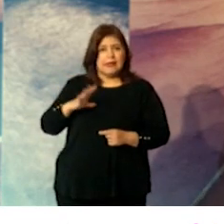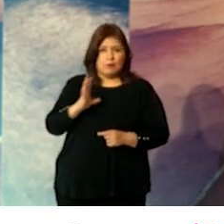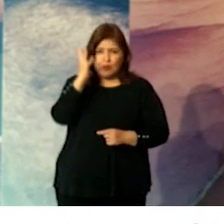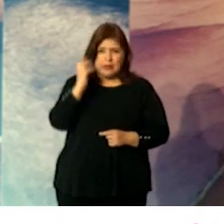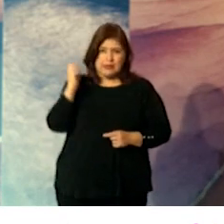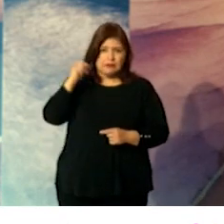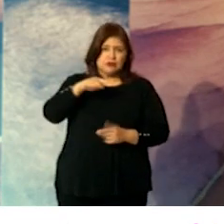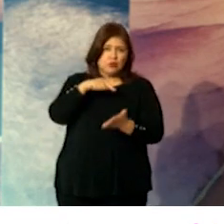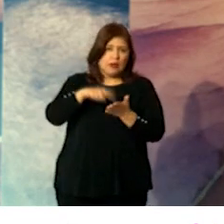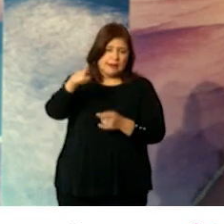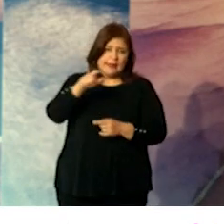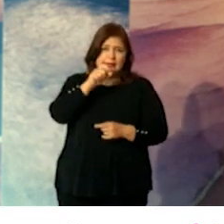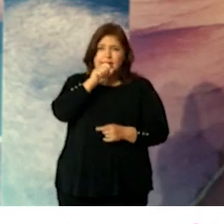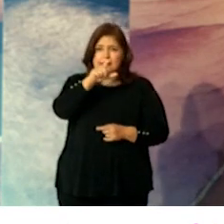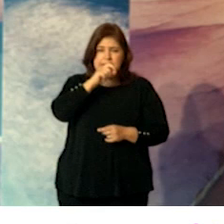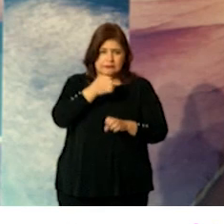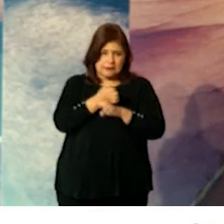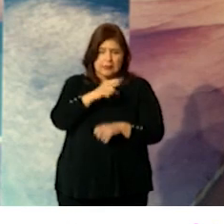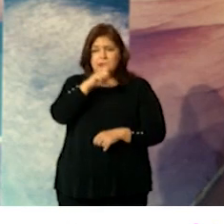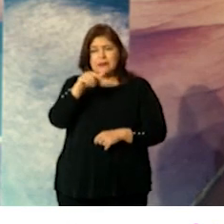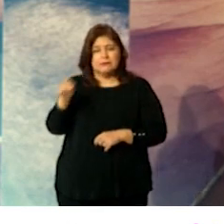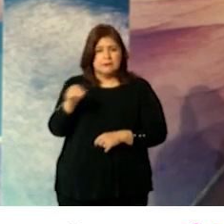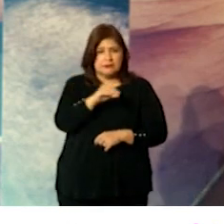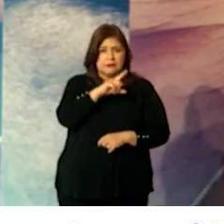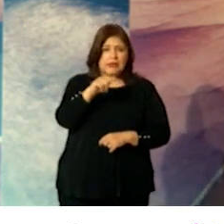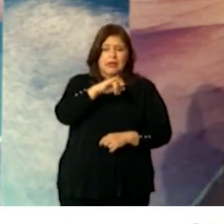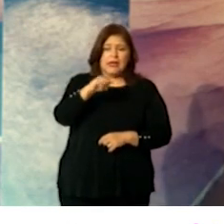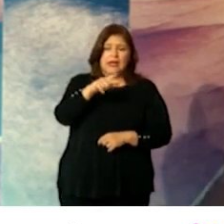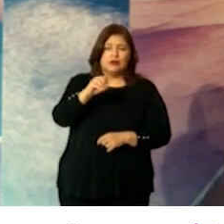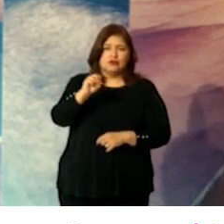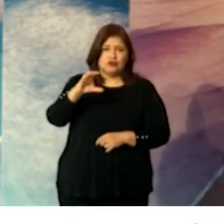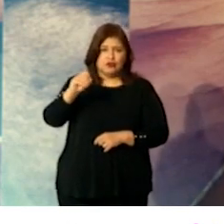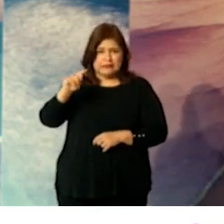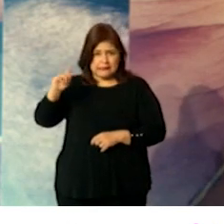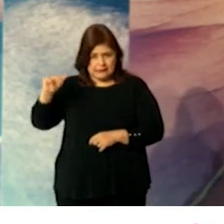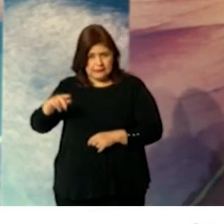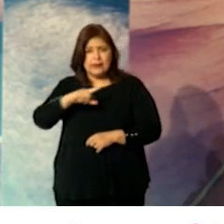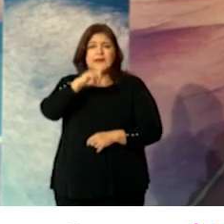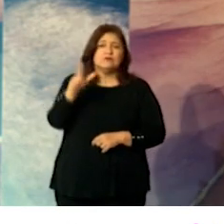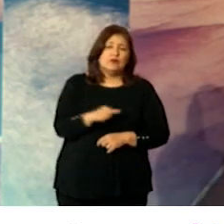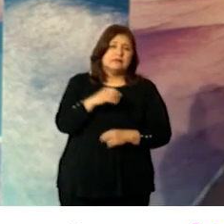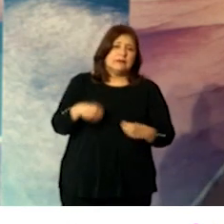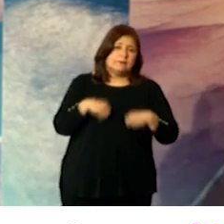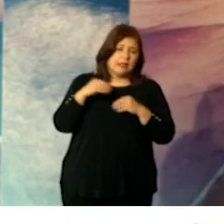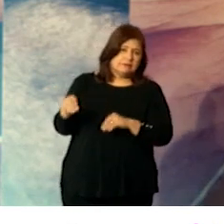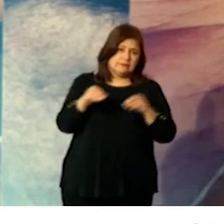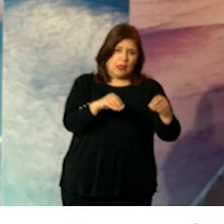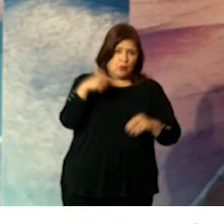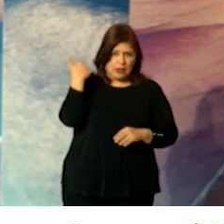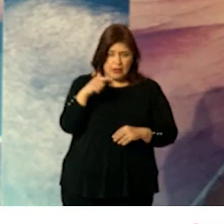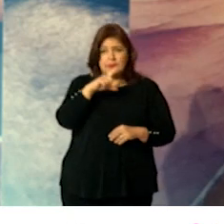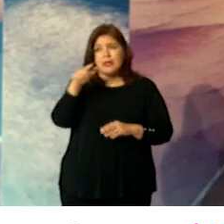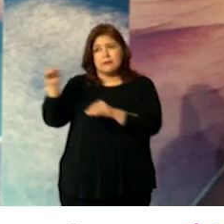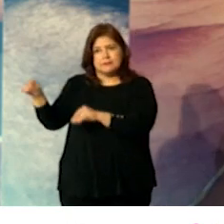en Jalisco. Y después viví en Jalostotitlán. Y después viví en Guadalajara. Y me vine a